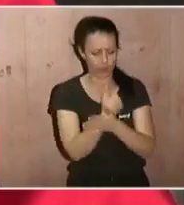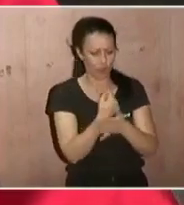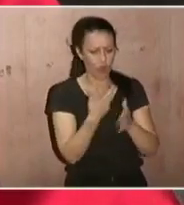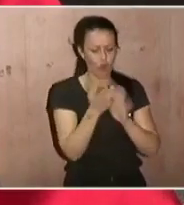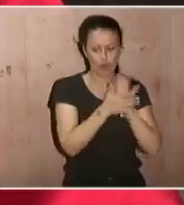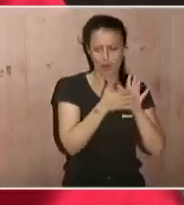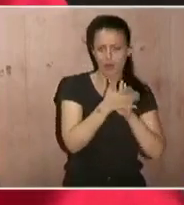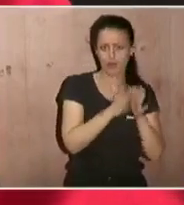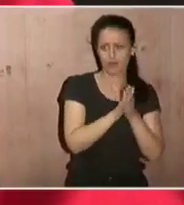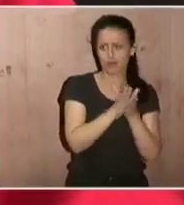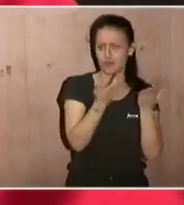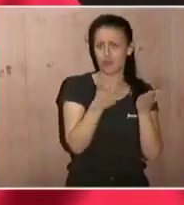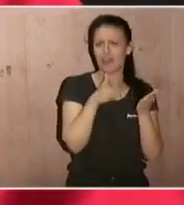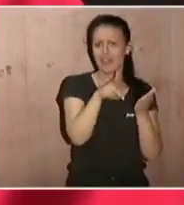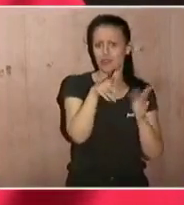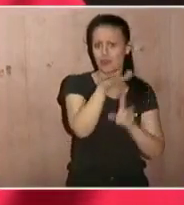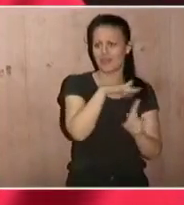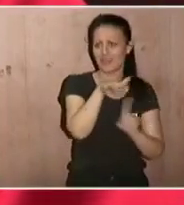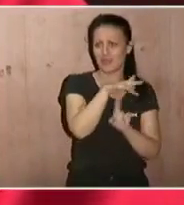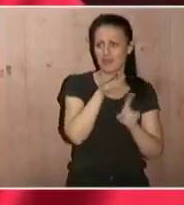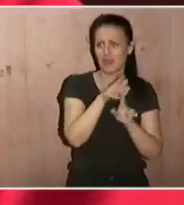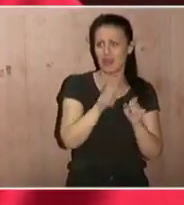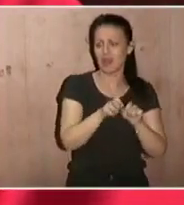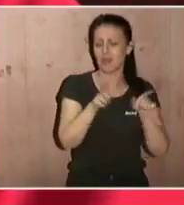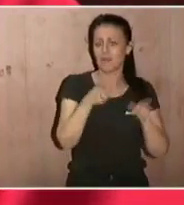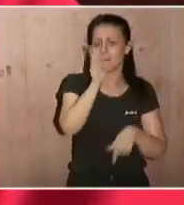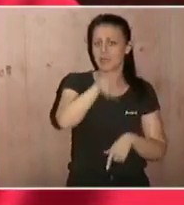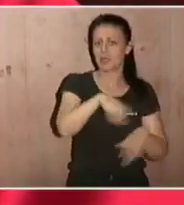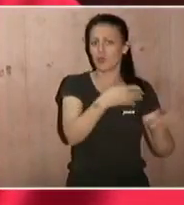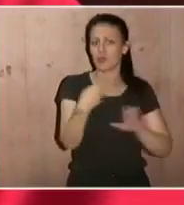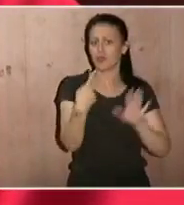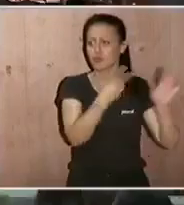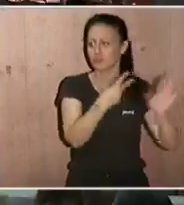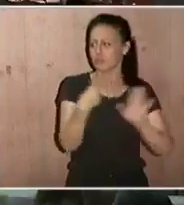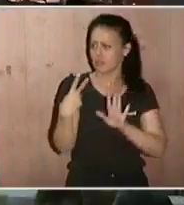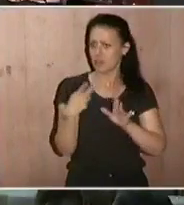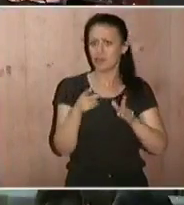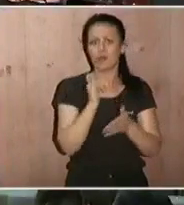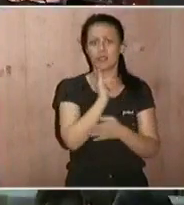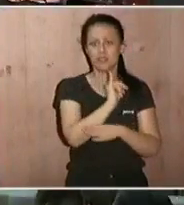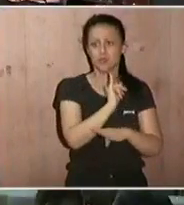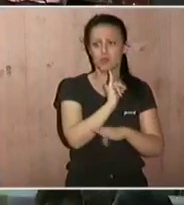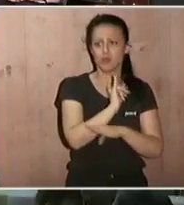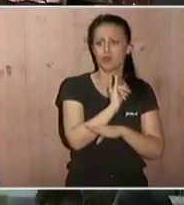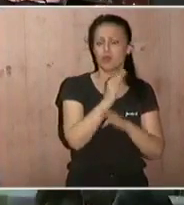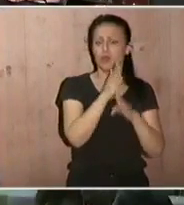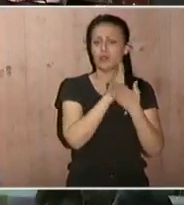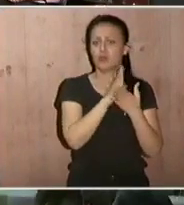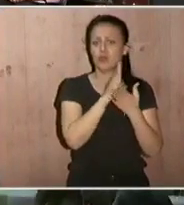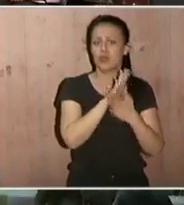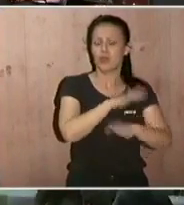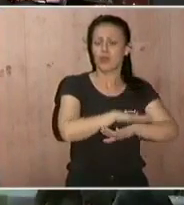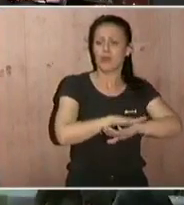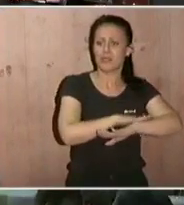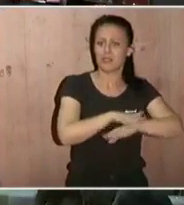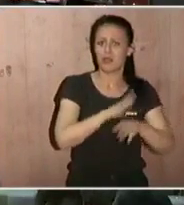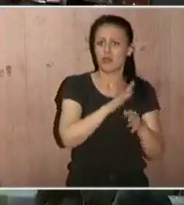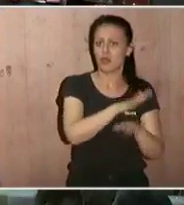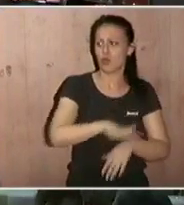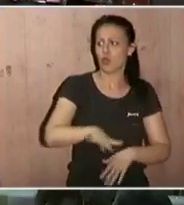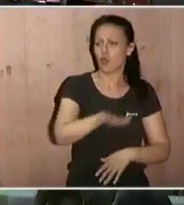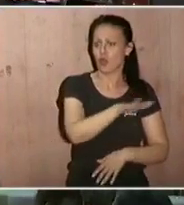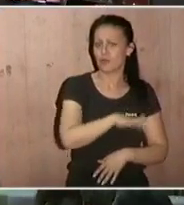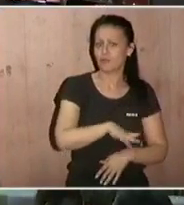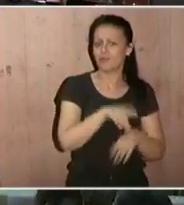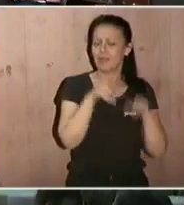obra titulada Derecho Ambiental, publicada en el año 77 por el Instituto de Estudios de Administración Local, cuestionaba